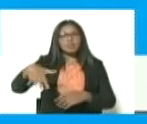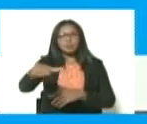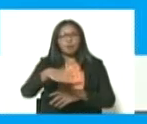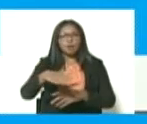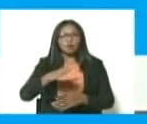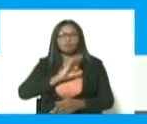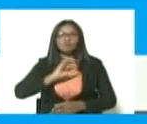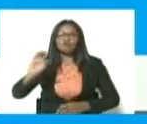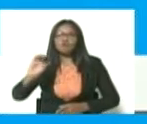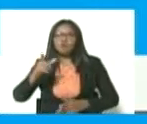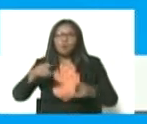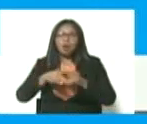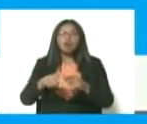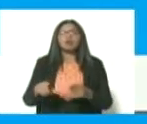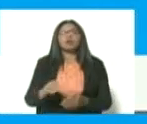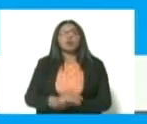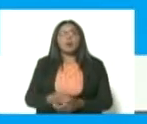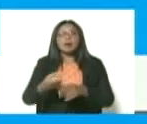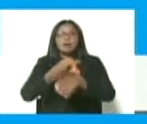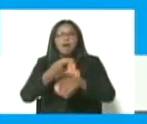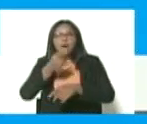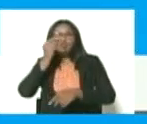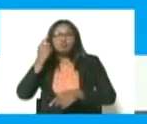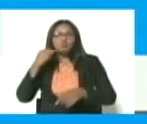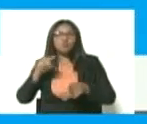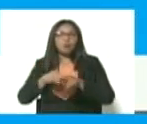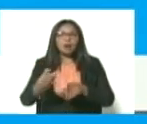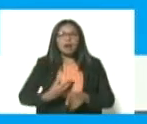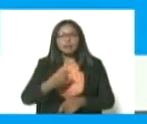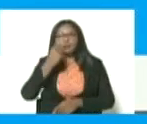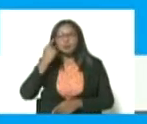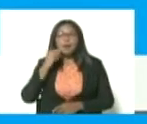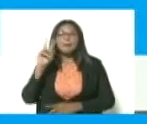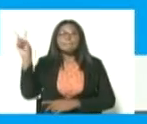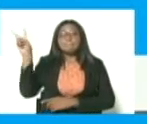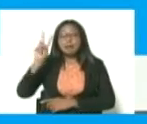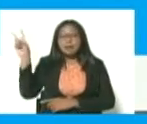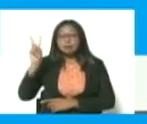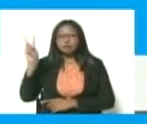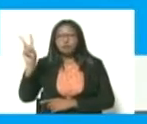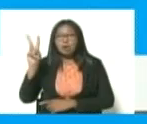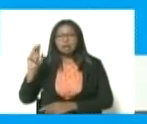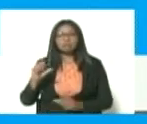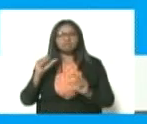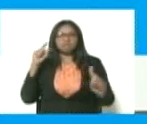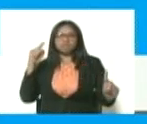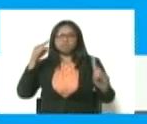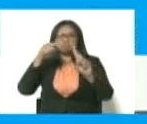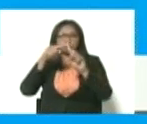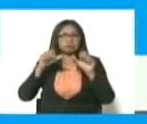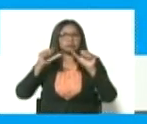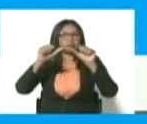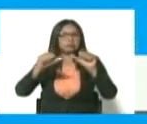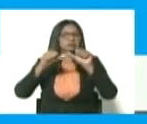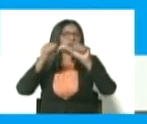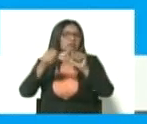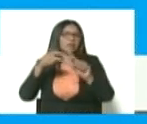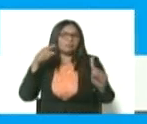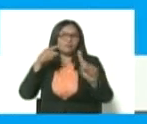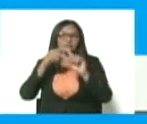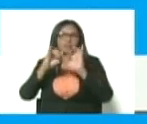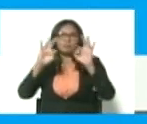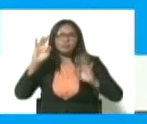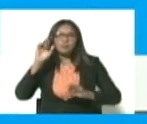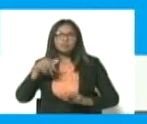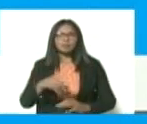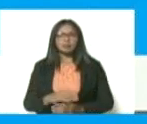popular, gobernadores, gobernadoras, alcaldes, alcaldesas. Así que Venezuela sigue su rumbo, sigue su marcha